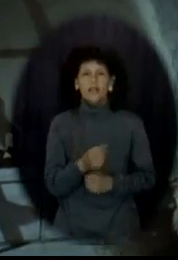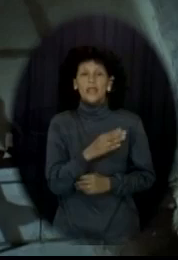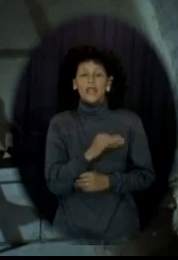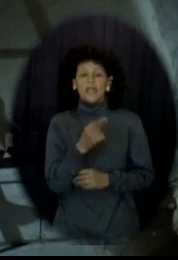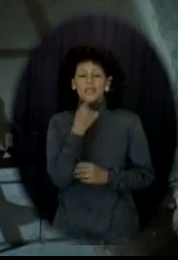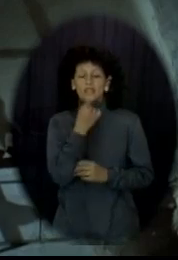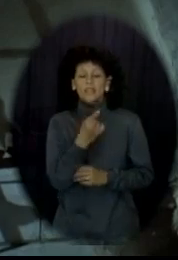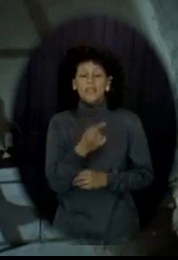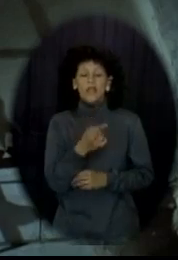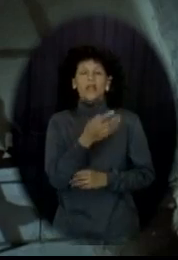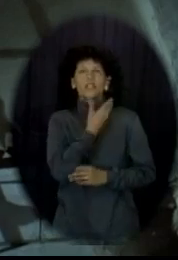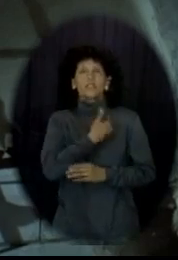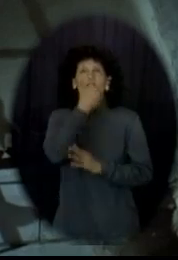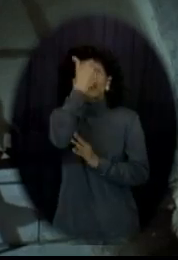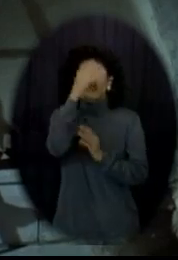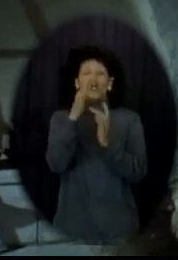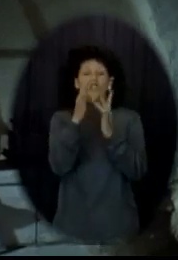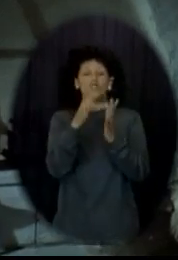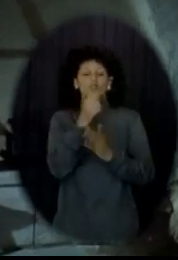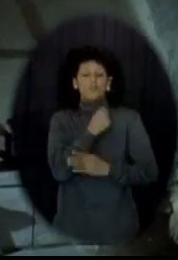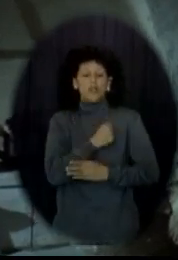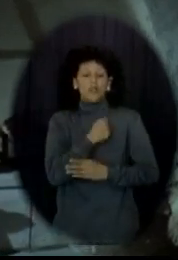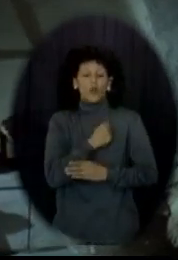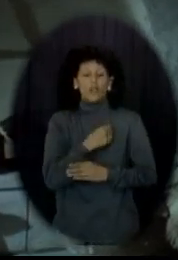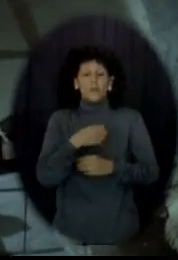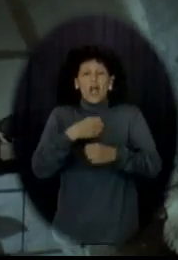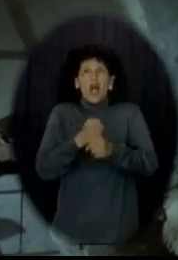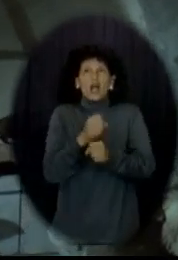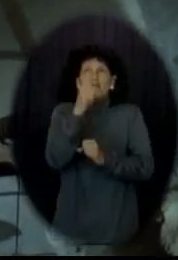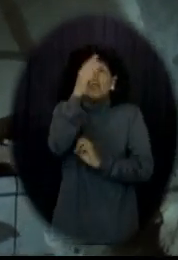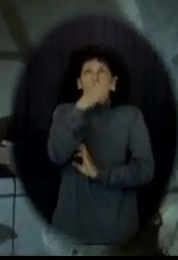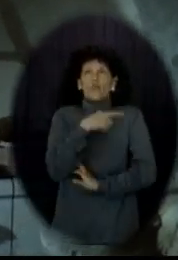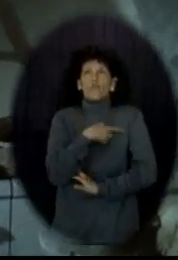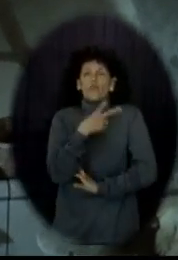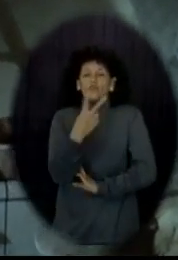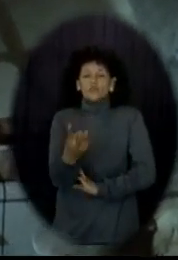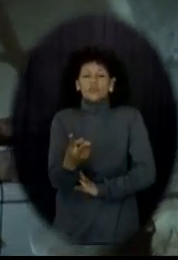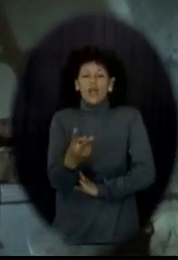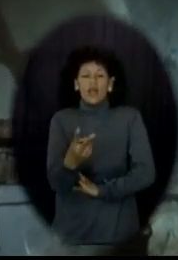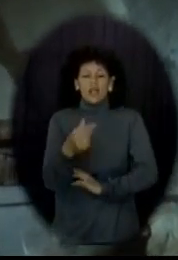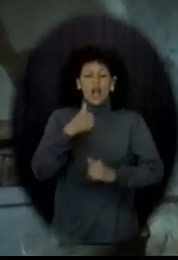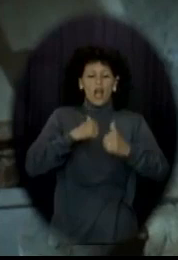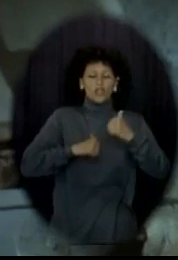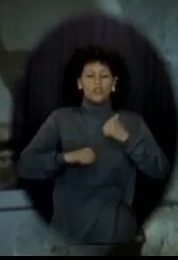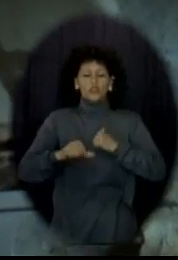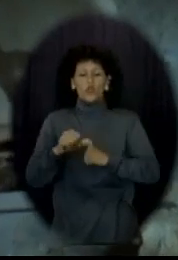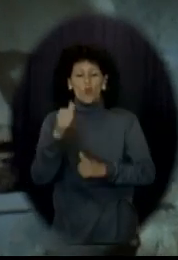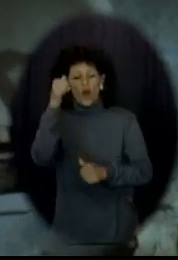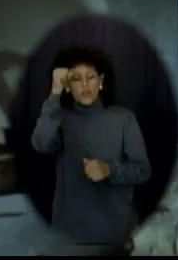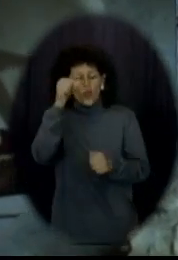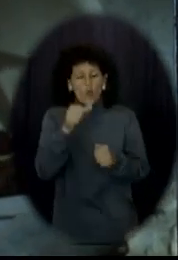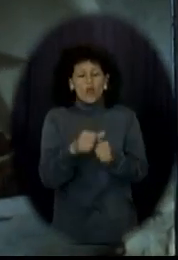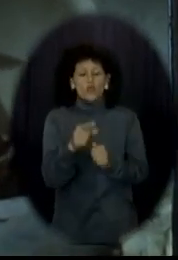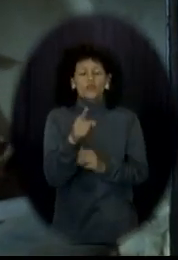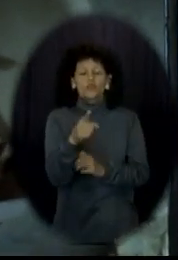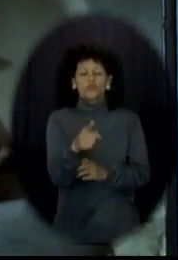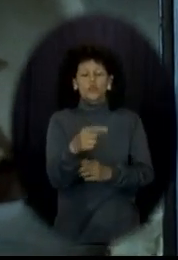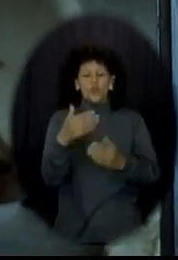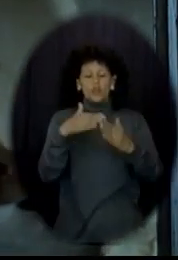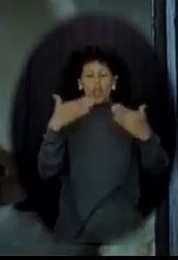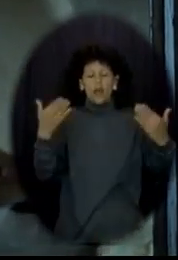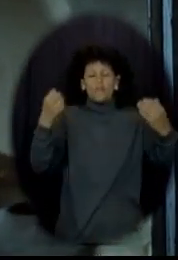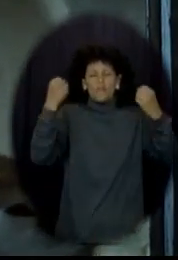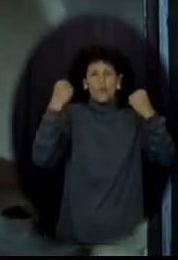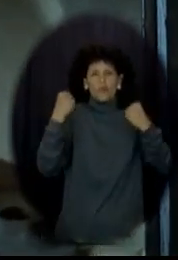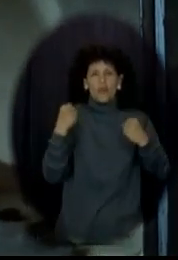Señor, ¿cómo pude hacerte esto? ¿Por qué lo hice? Yo le dije que estaría con él, que